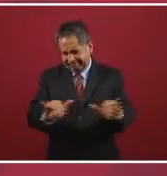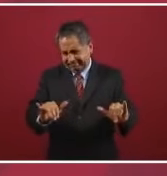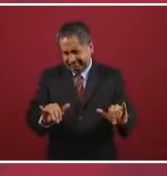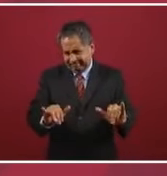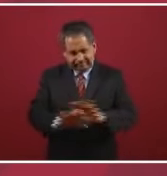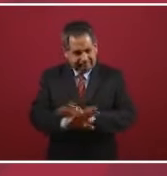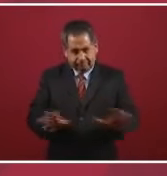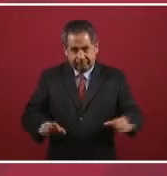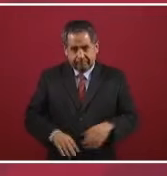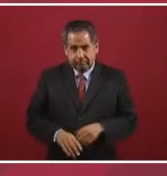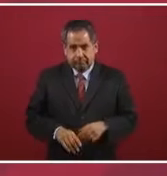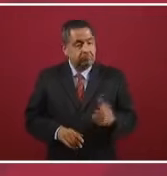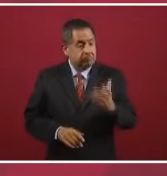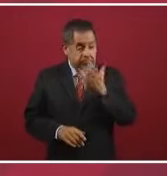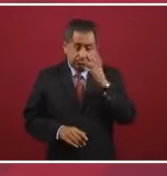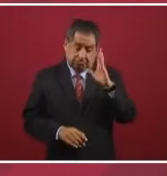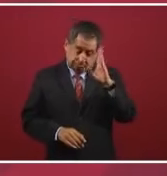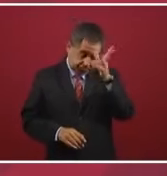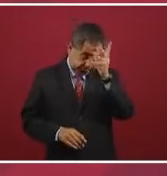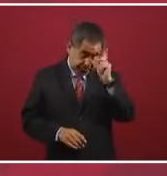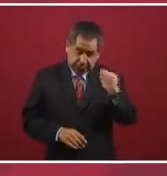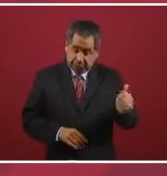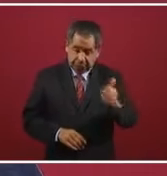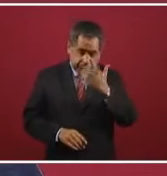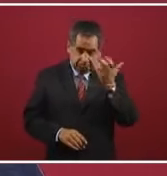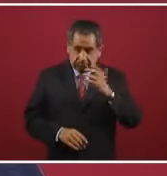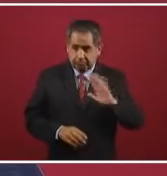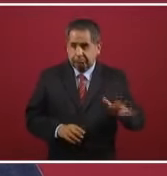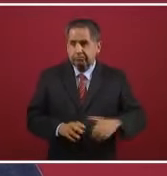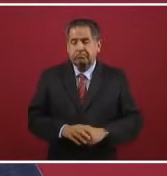Y se tienen que ir acostumbrando.